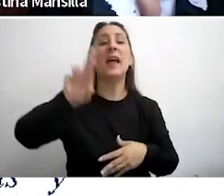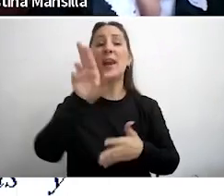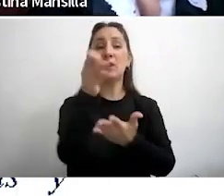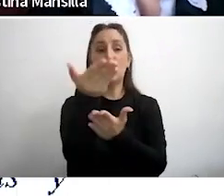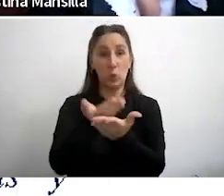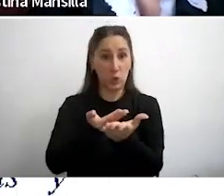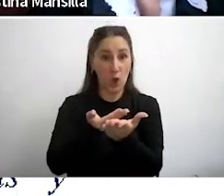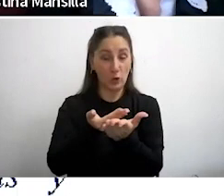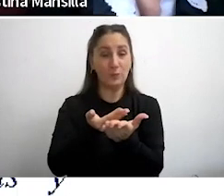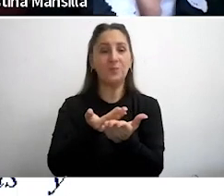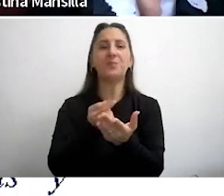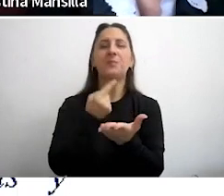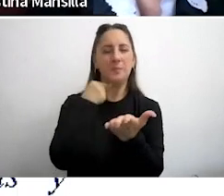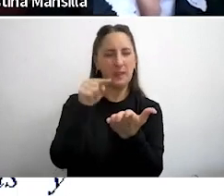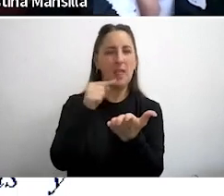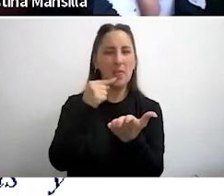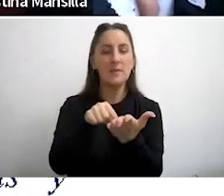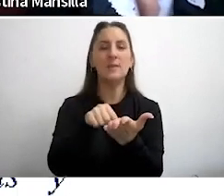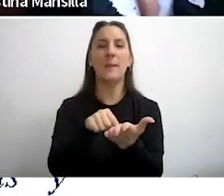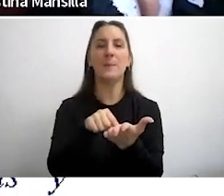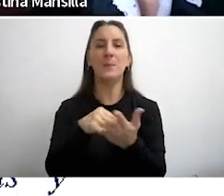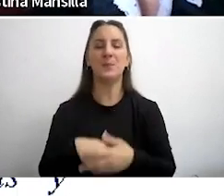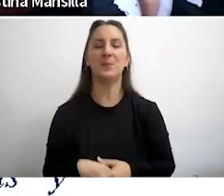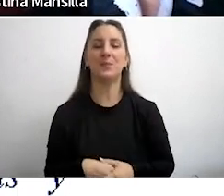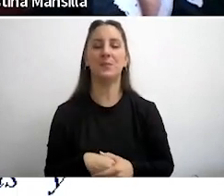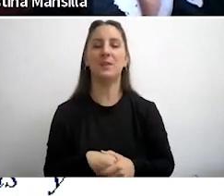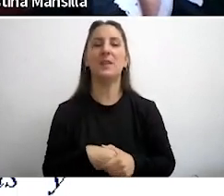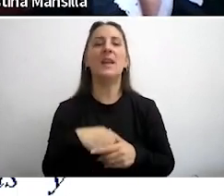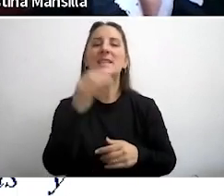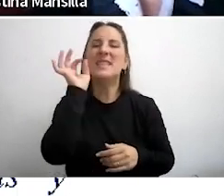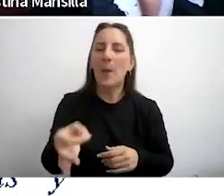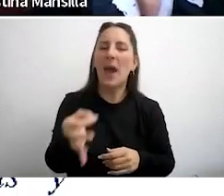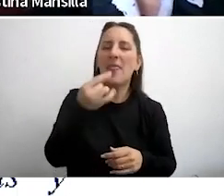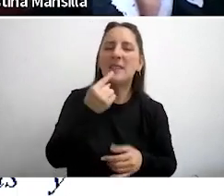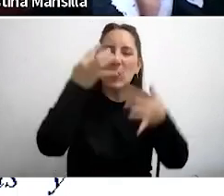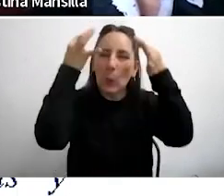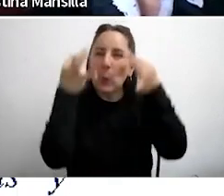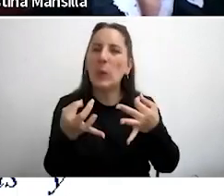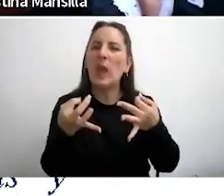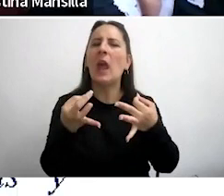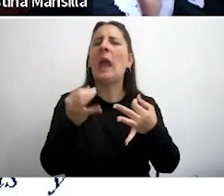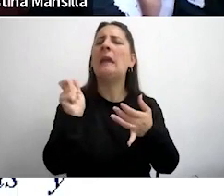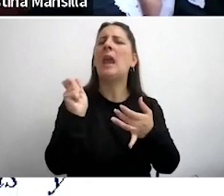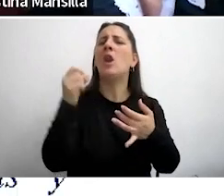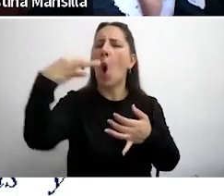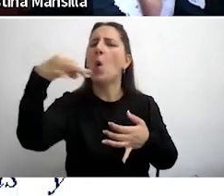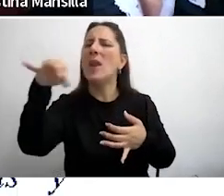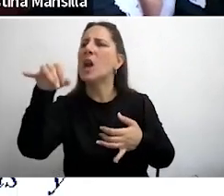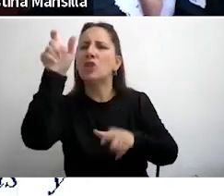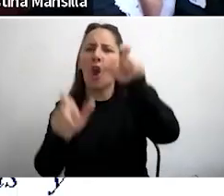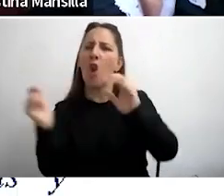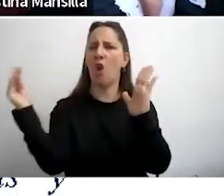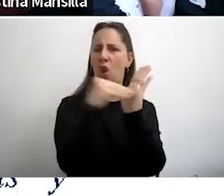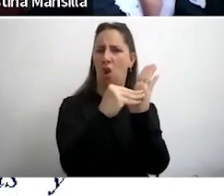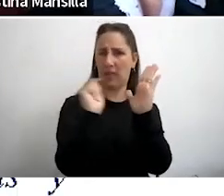se prevé justamente es determinar, ¿sí?, quiénes están obligados a inscribirse, porque